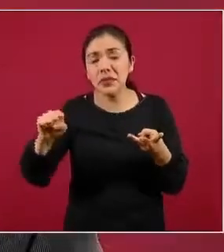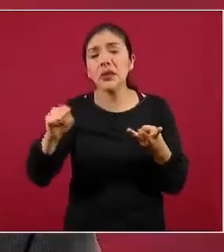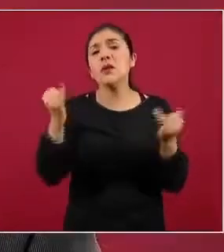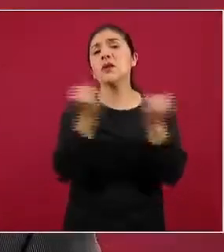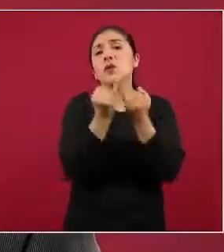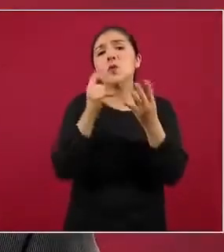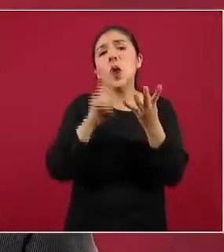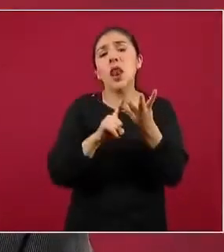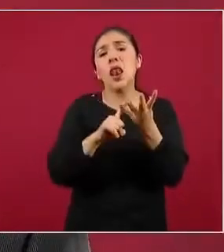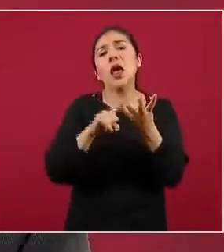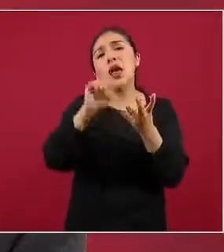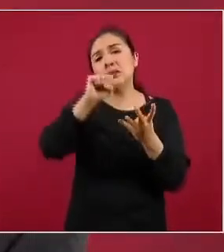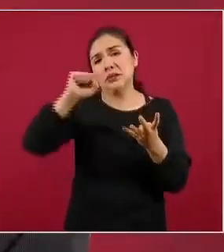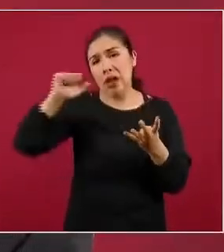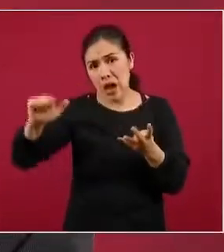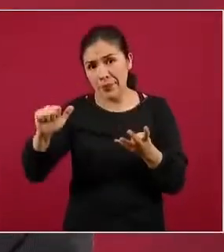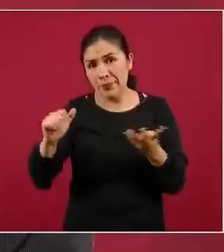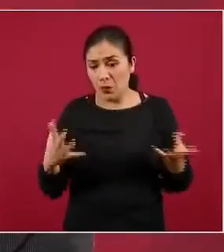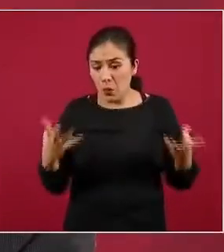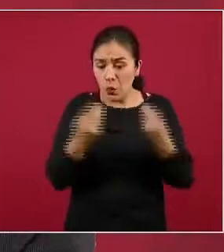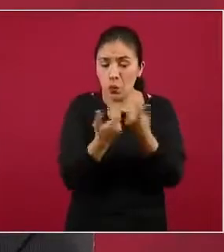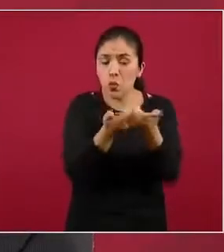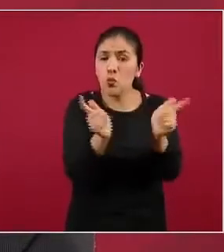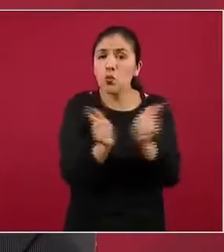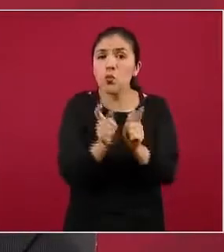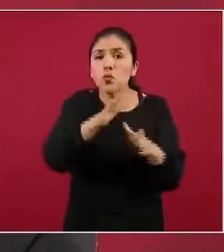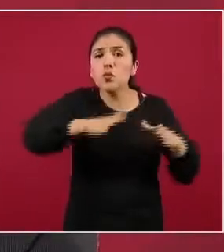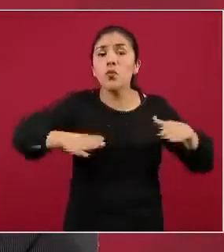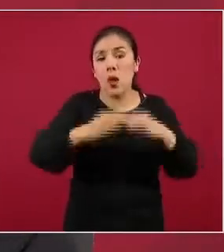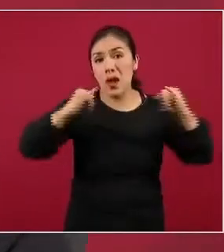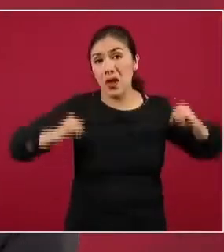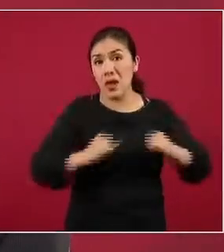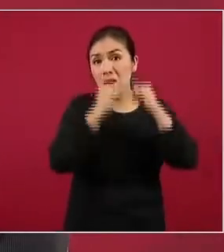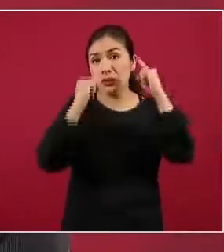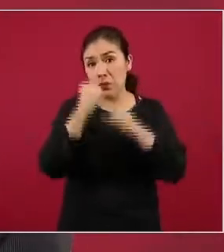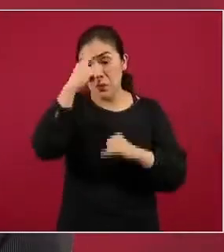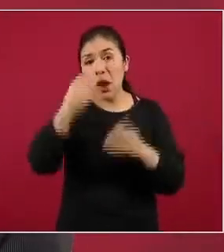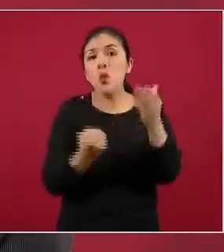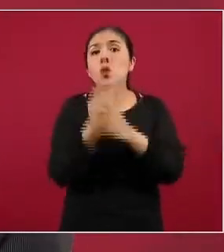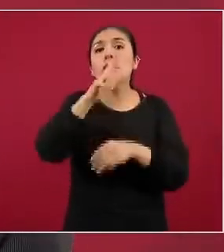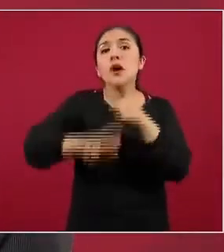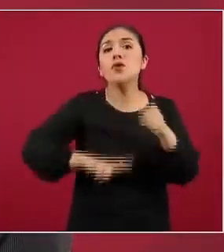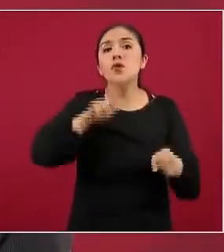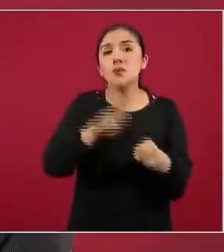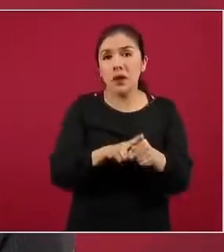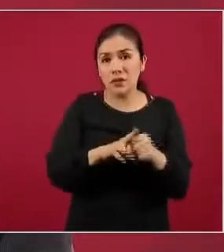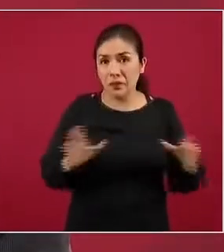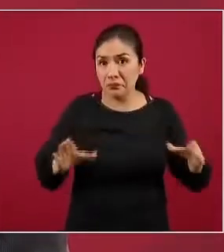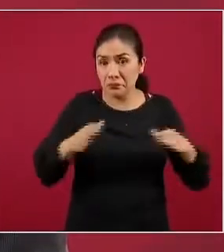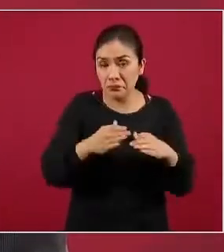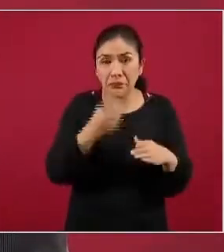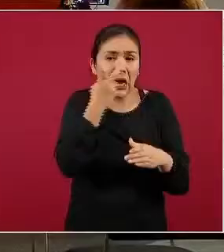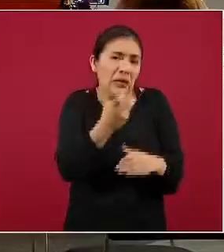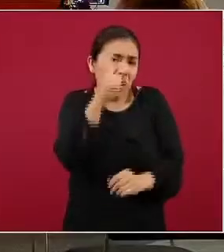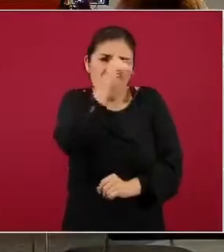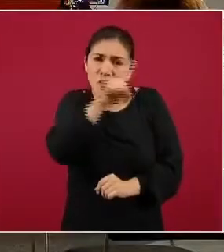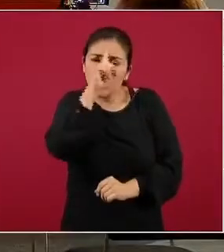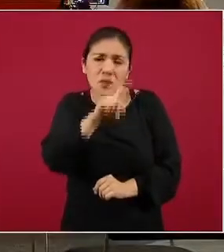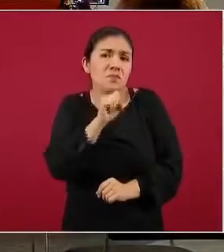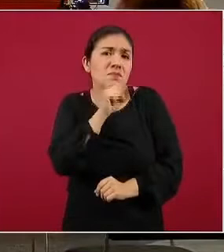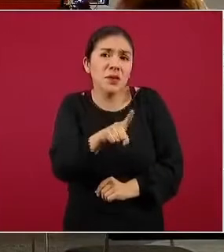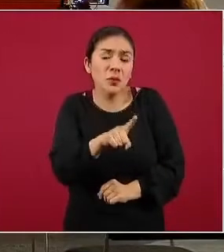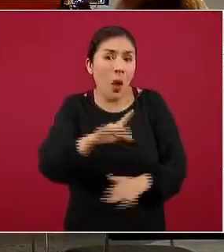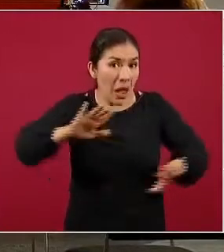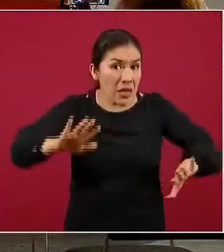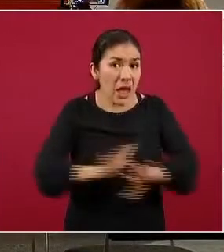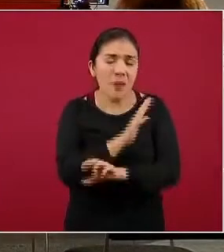luego la Secretaría de Salud, que formamos el grupo institucional de nueva normalidad. Entonces, esas son las recomendaciones, no